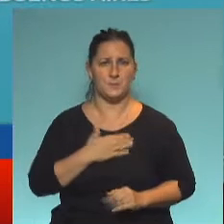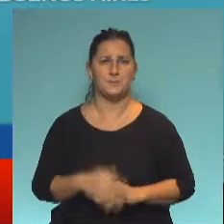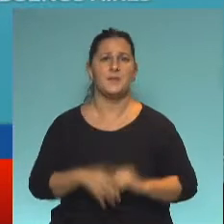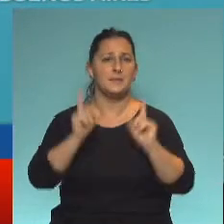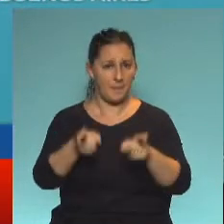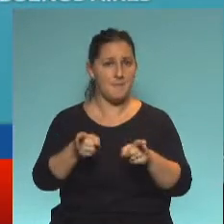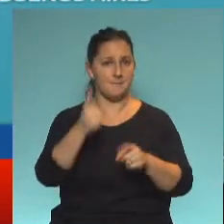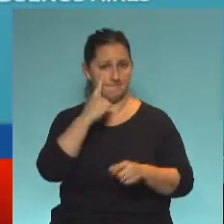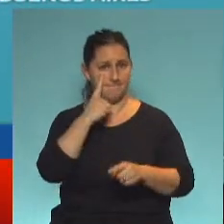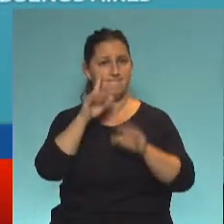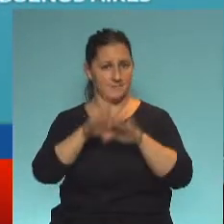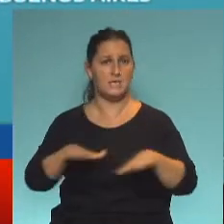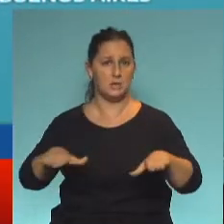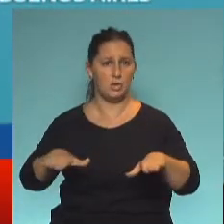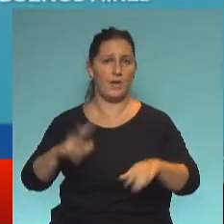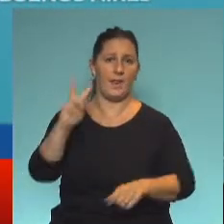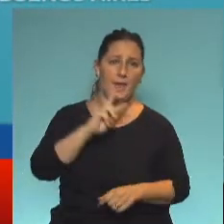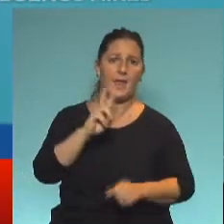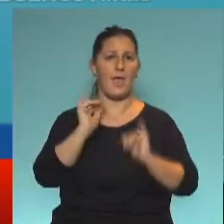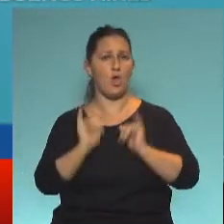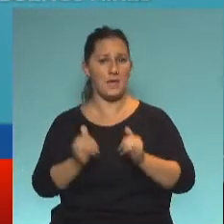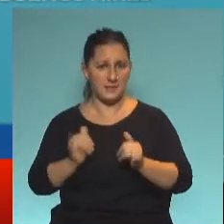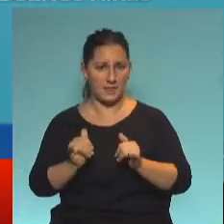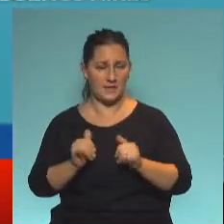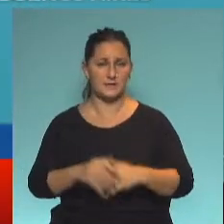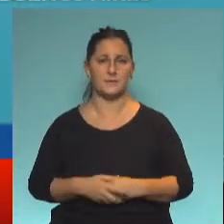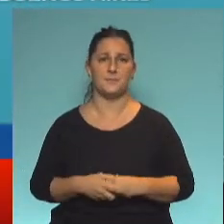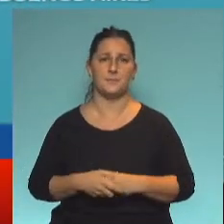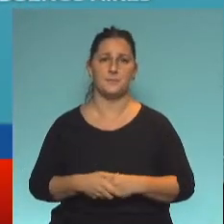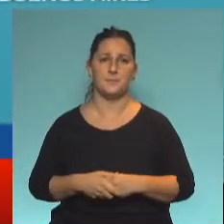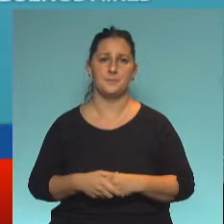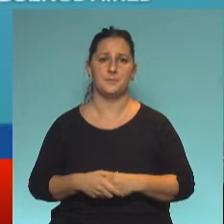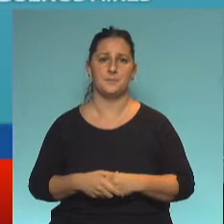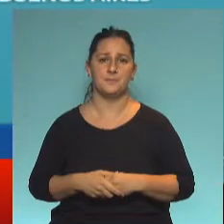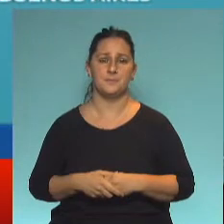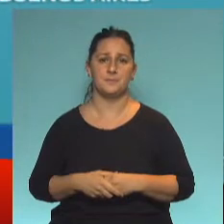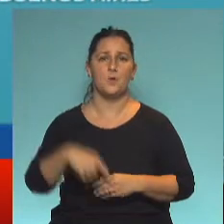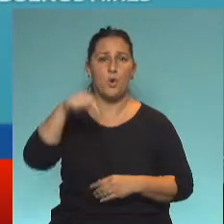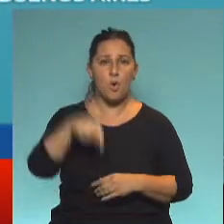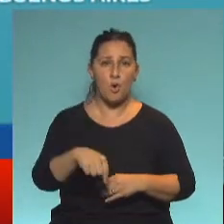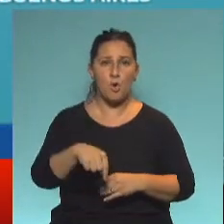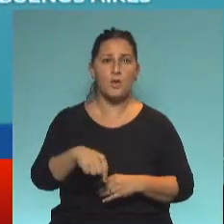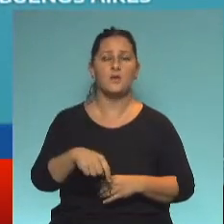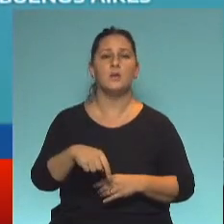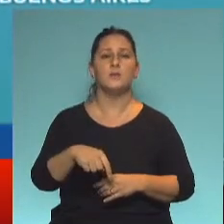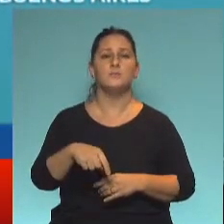los niños, las niñas y los adolescentes. Hoy tenemos